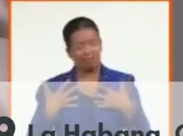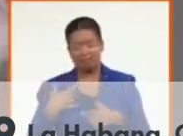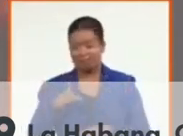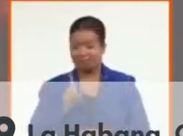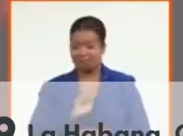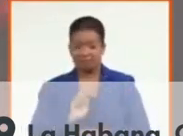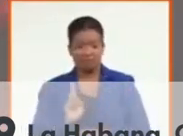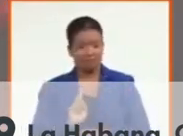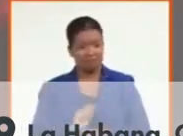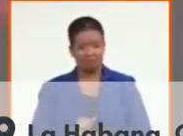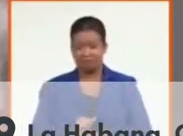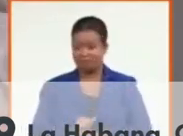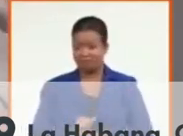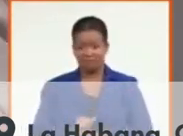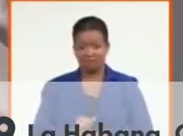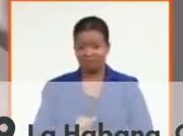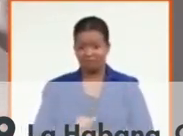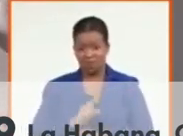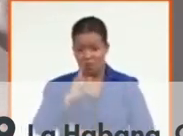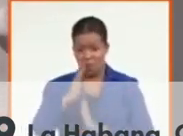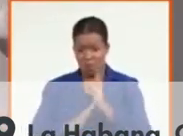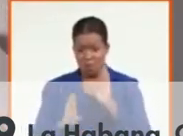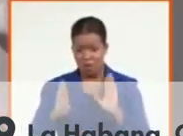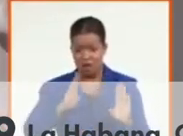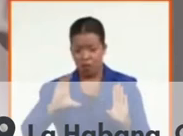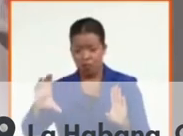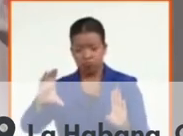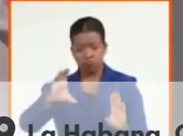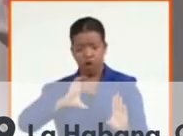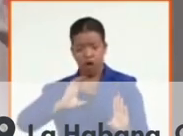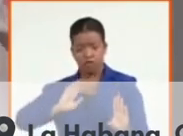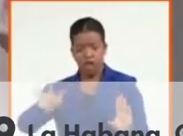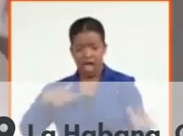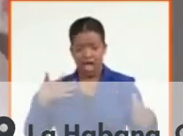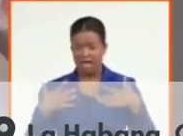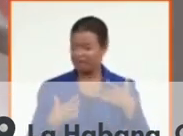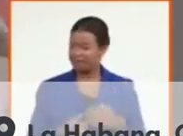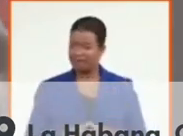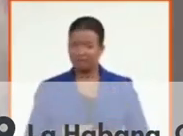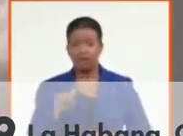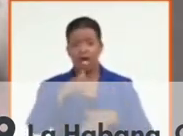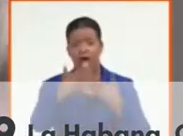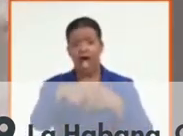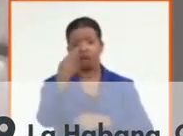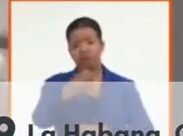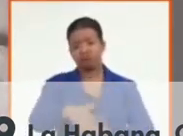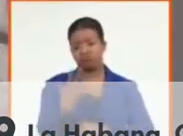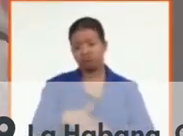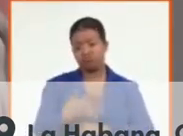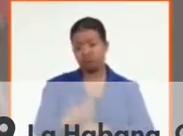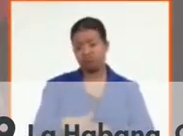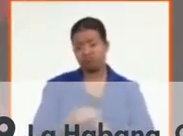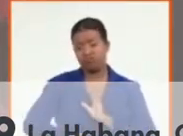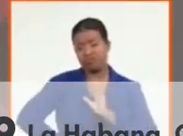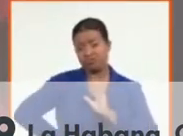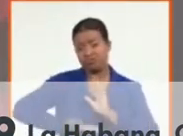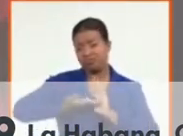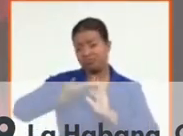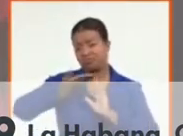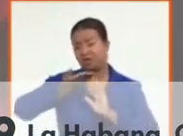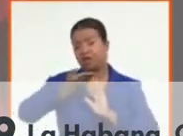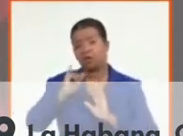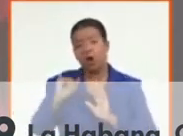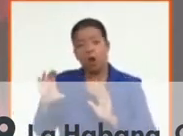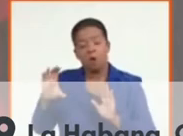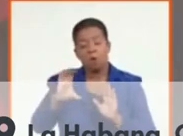posiblemente ni ni el primer mes cuando fuera con el salario porque ya los precios se iban a disparar y se iba a comer ese